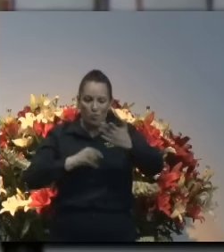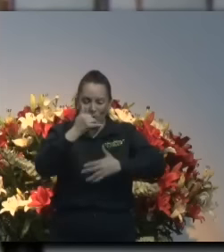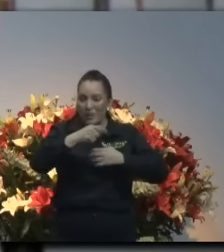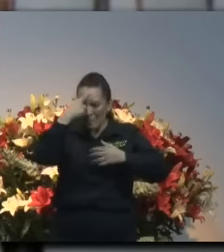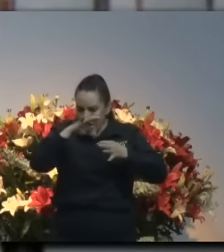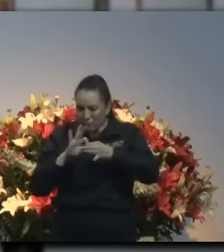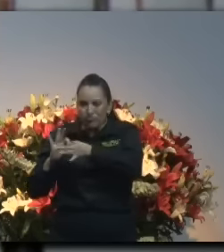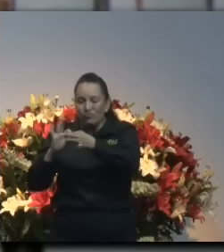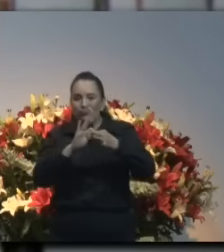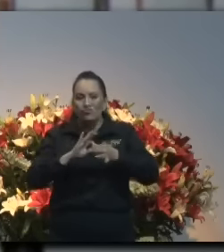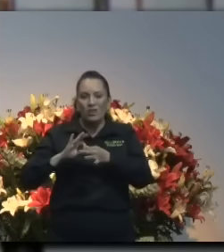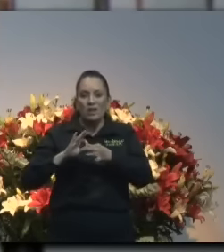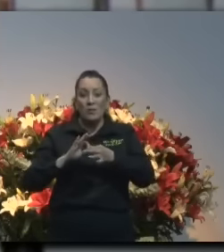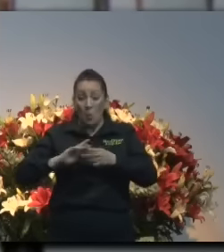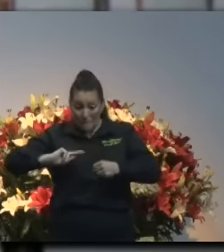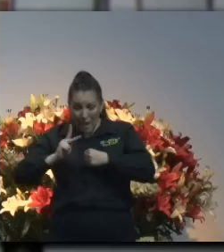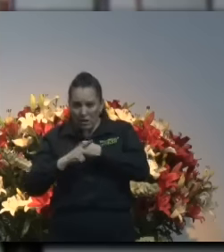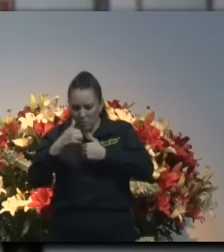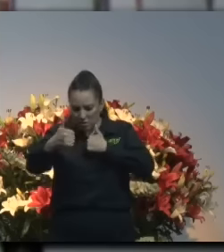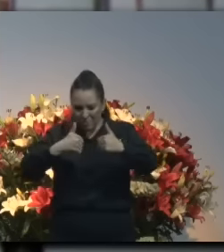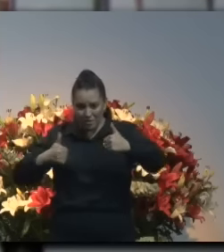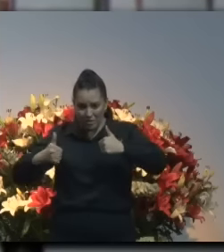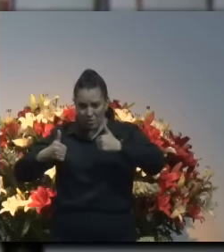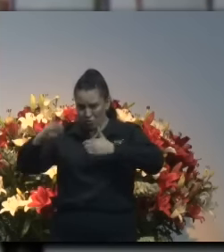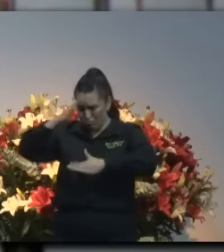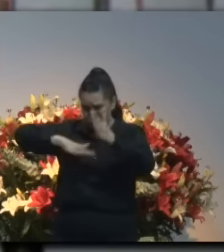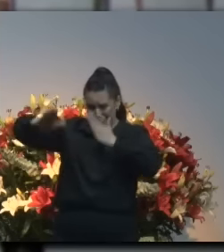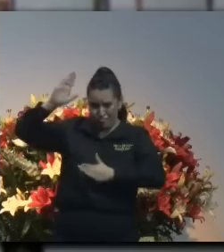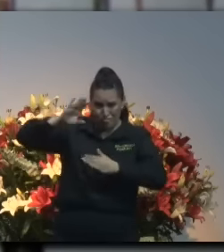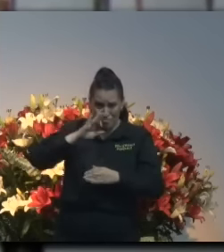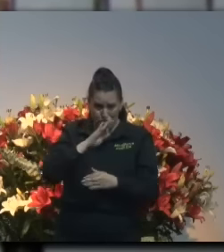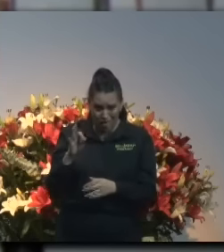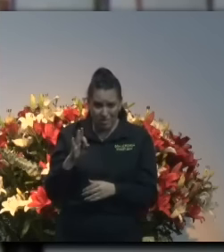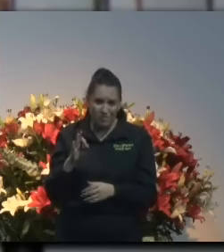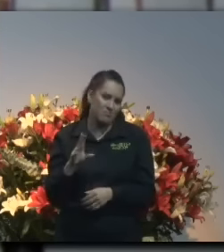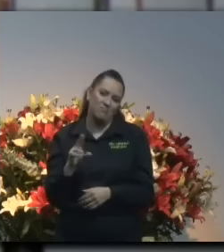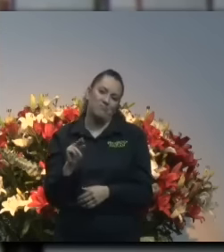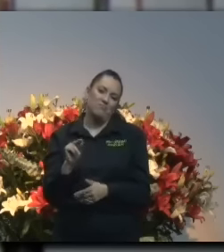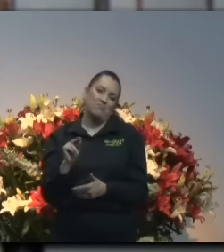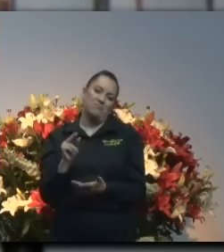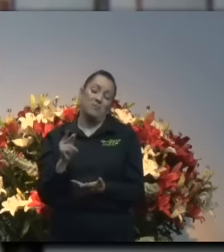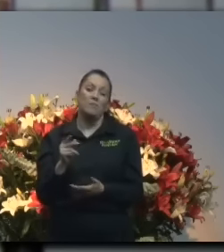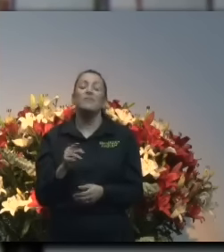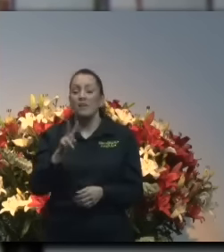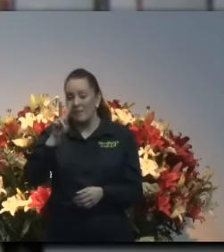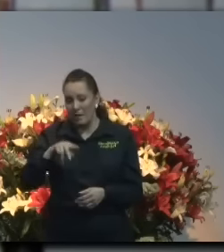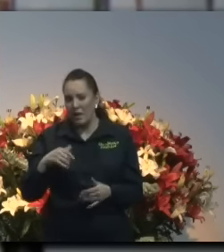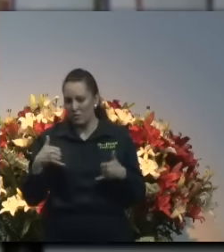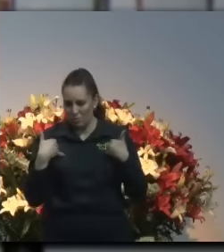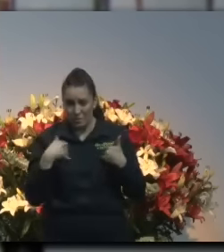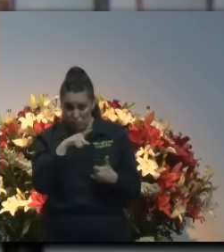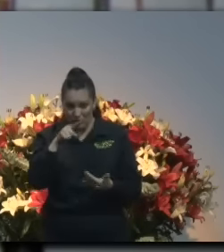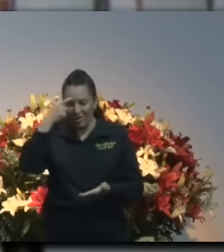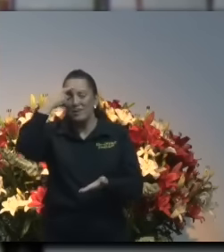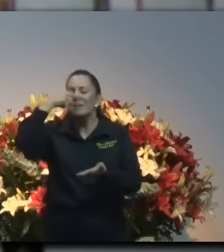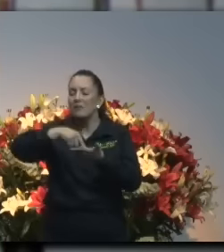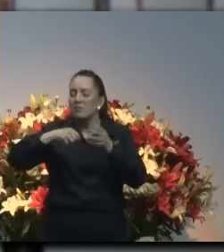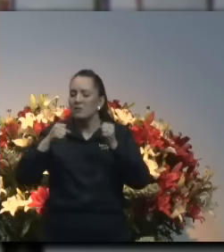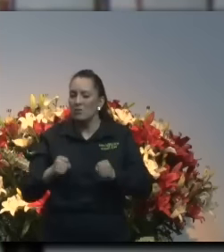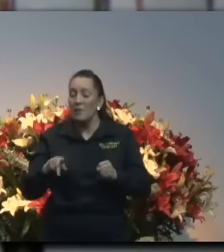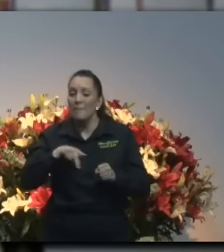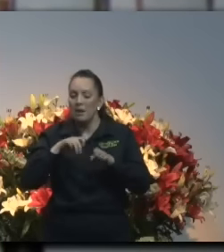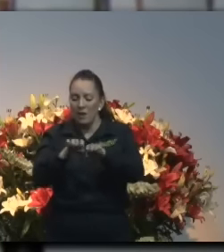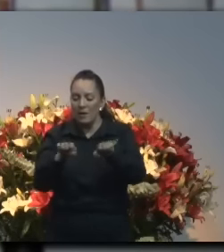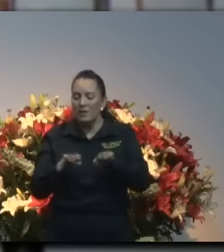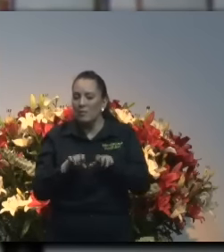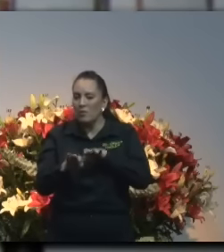país dividido sale adelante. Créanme, jóvenes, que mi equipo de trabajo va a ser un equipo de